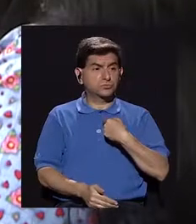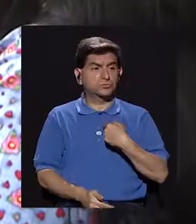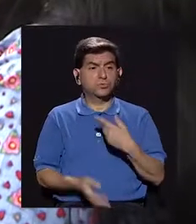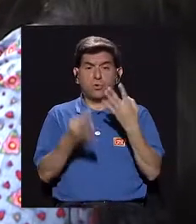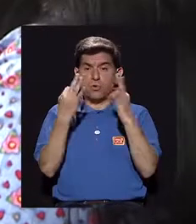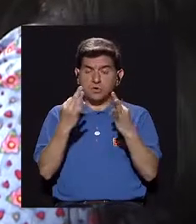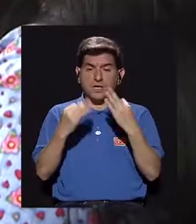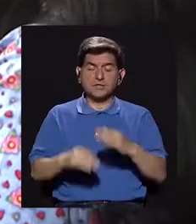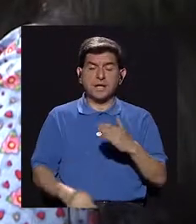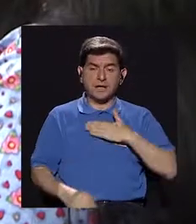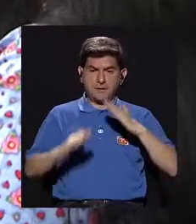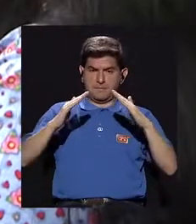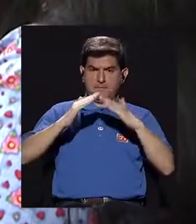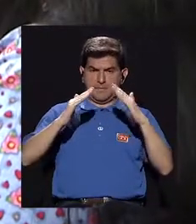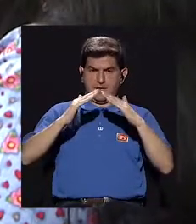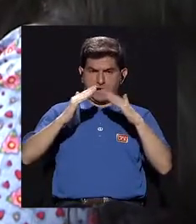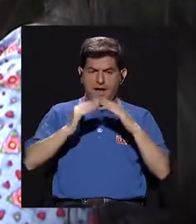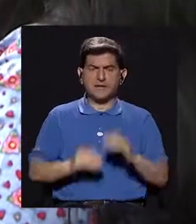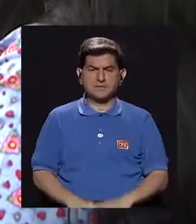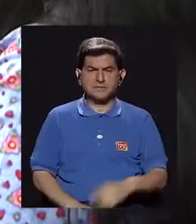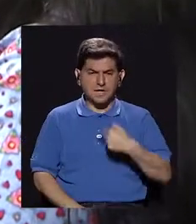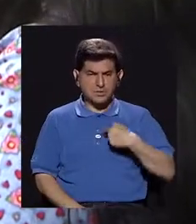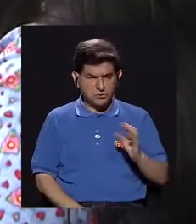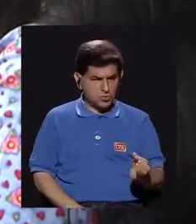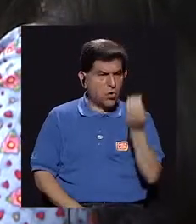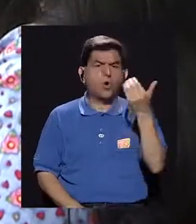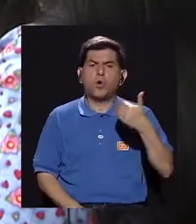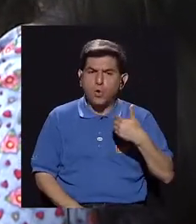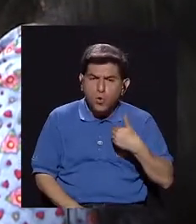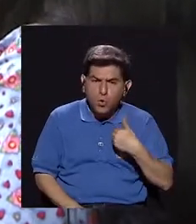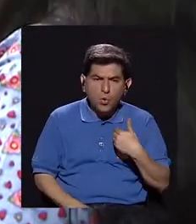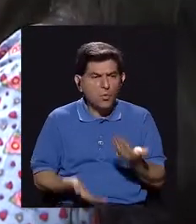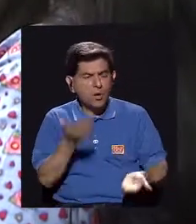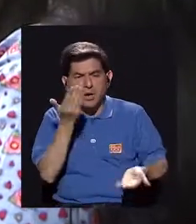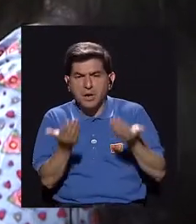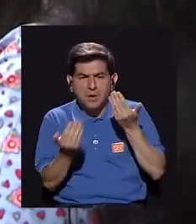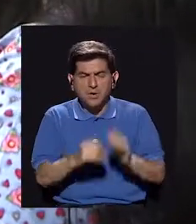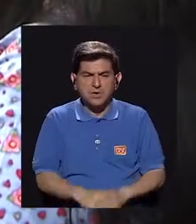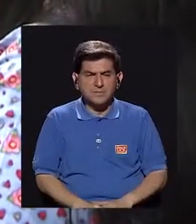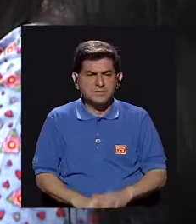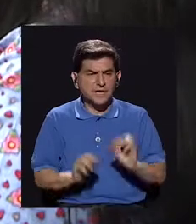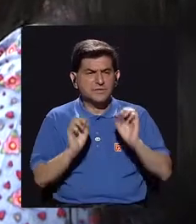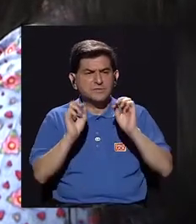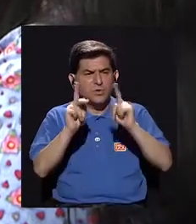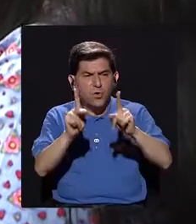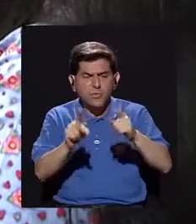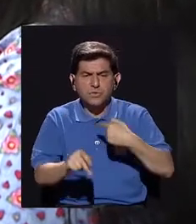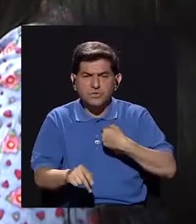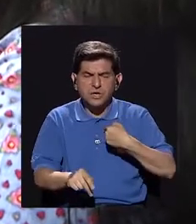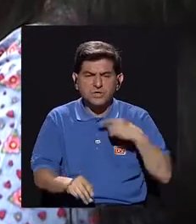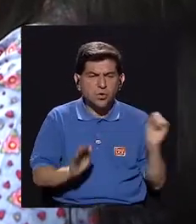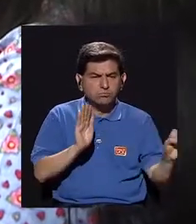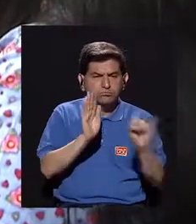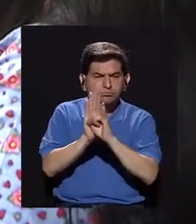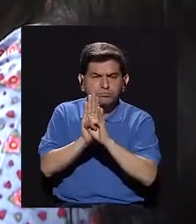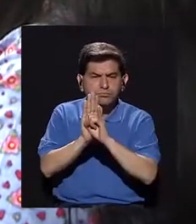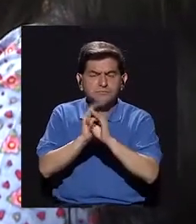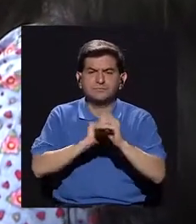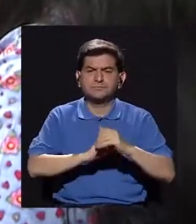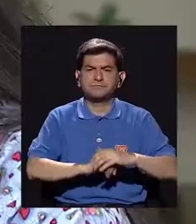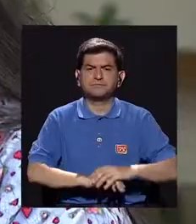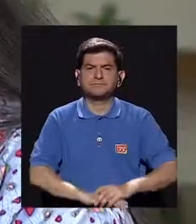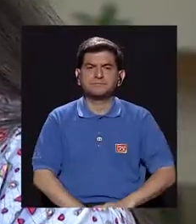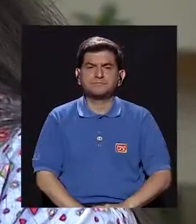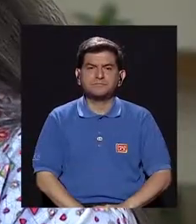yo pueda ver en mi casa, ¿verdad?, que estoy con un adolescente y que esas posibles causas yo las pueda identificar.